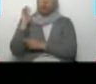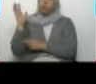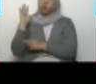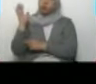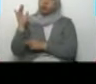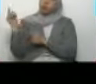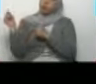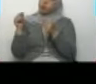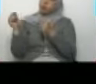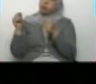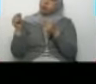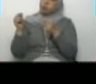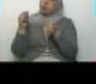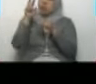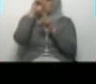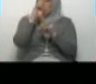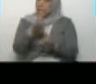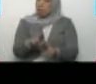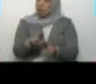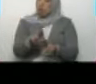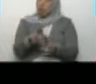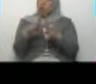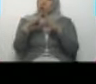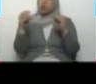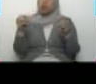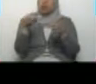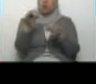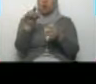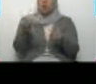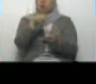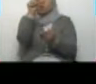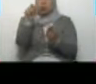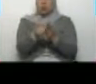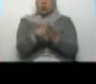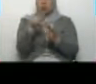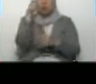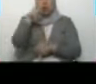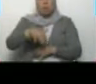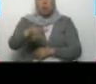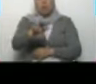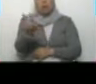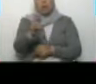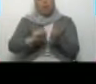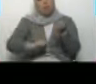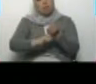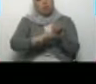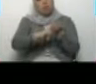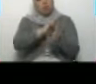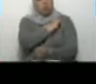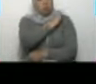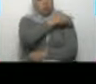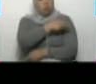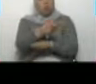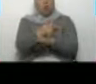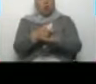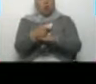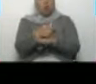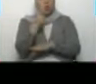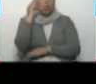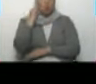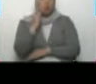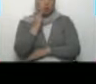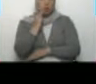ratifiqué el respaldo total y absoluto del pueblo de Venezuela, del gobierno bolivariano,